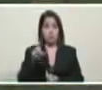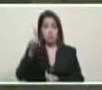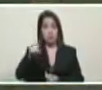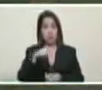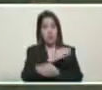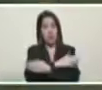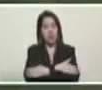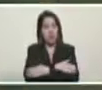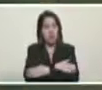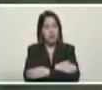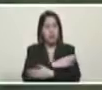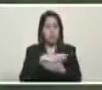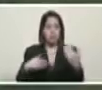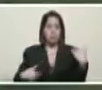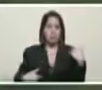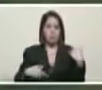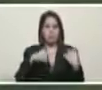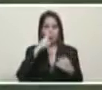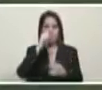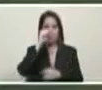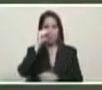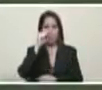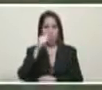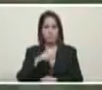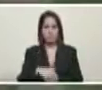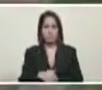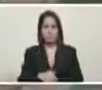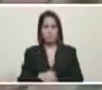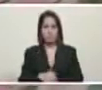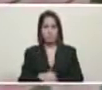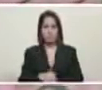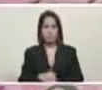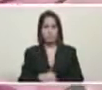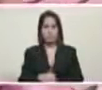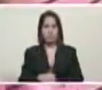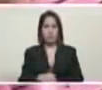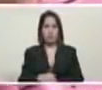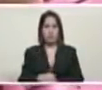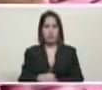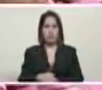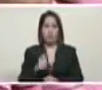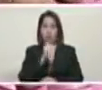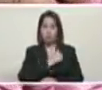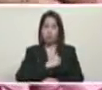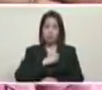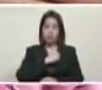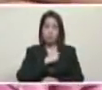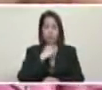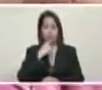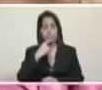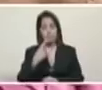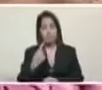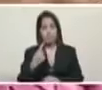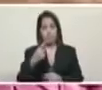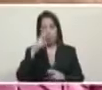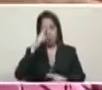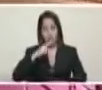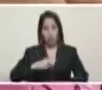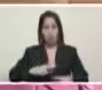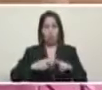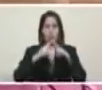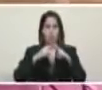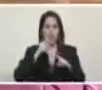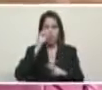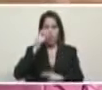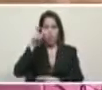abrazo por parte del presidente Nicolás Maduro Moros, sus palabras de condolencia y además de reconocimiento a